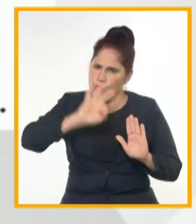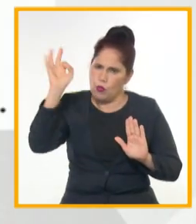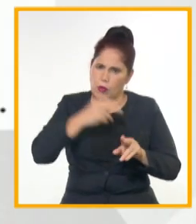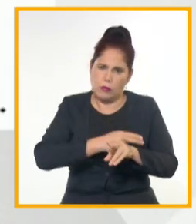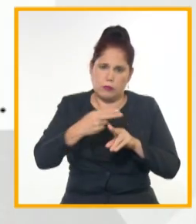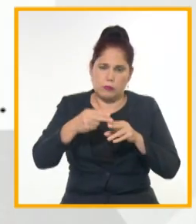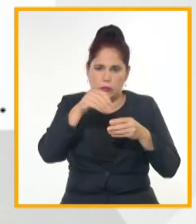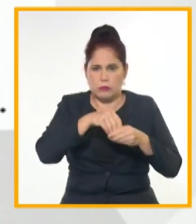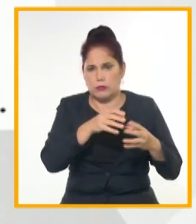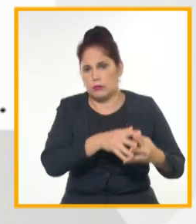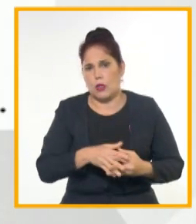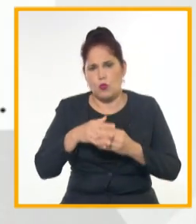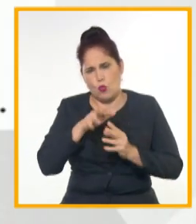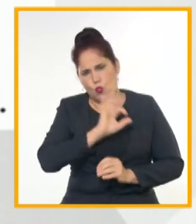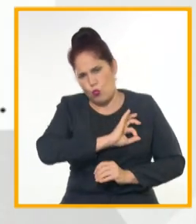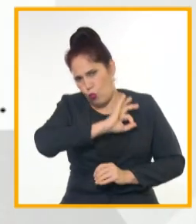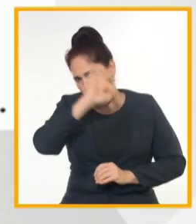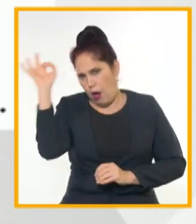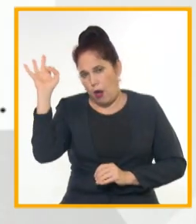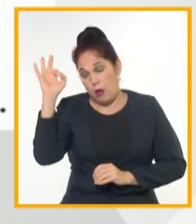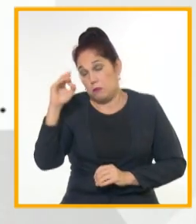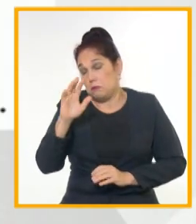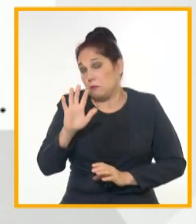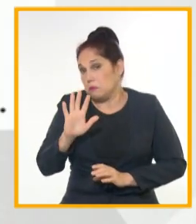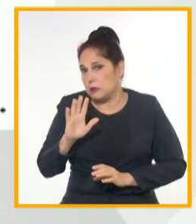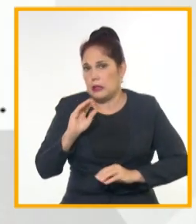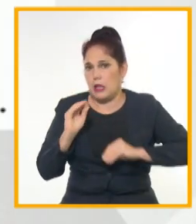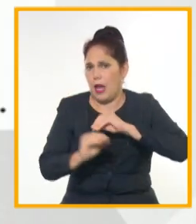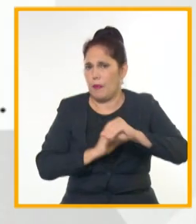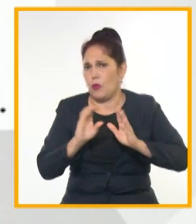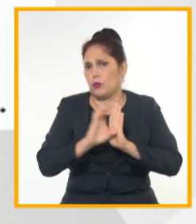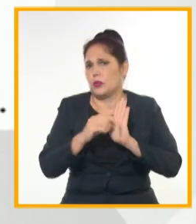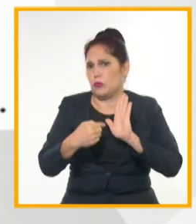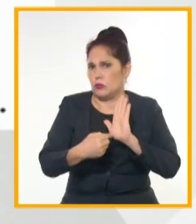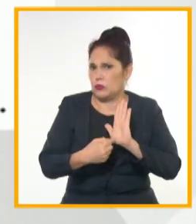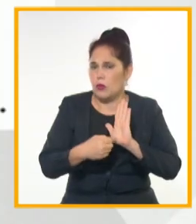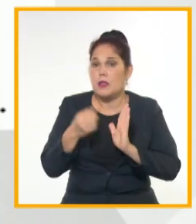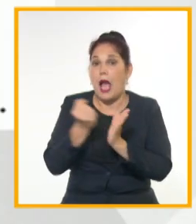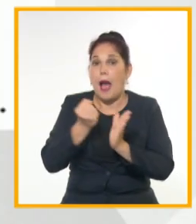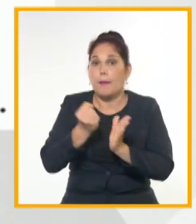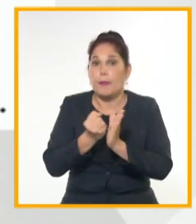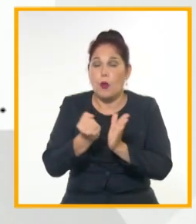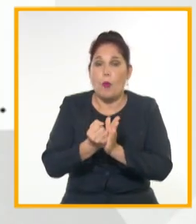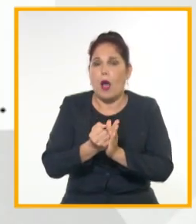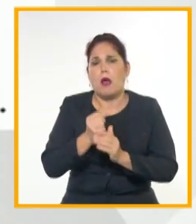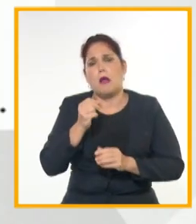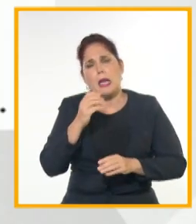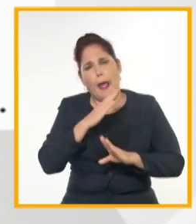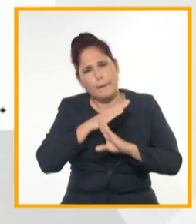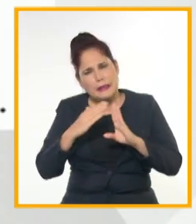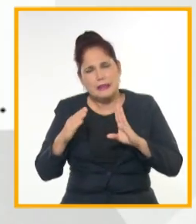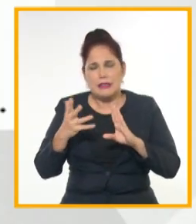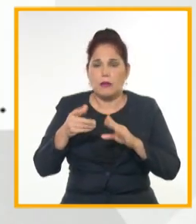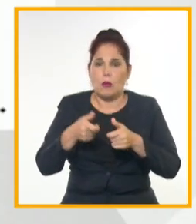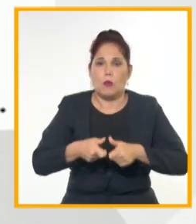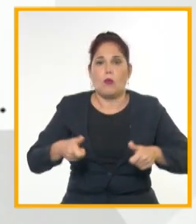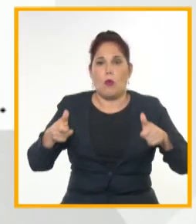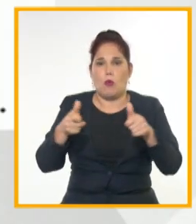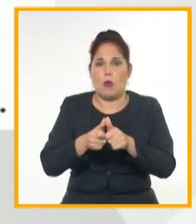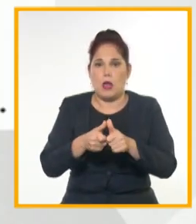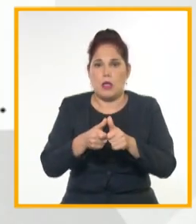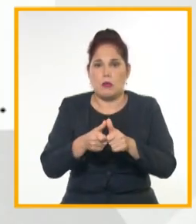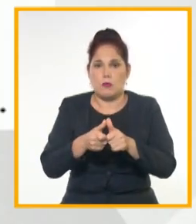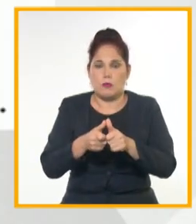Estados Unidos. O sea, las enmiendas constitucionales se han aprobado todas con 2/3 en el Congreso, Cámara y